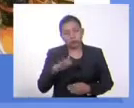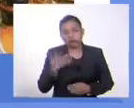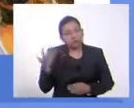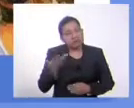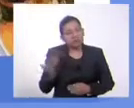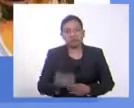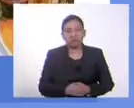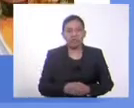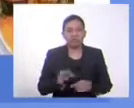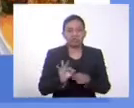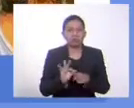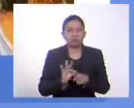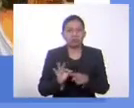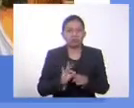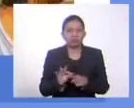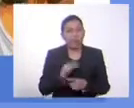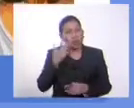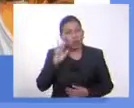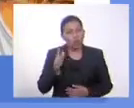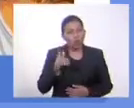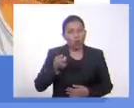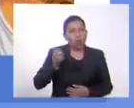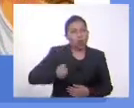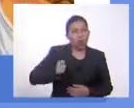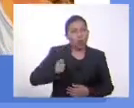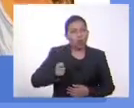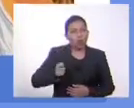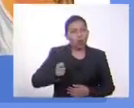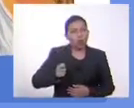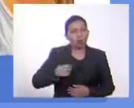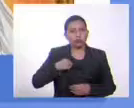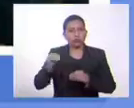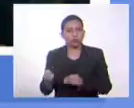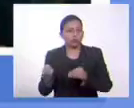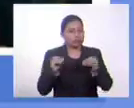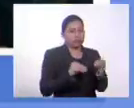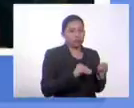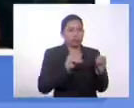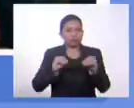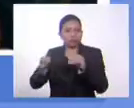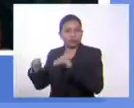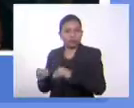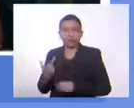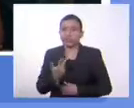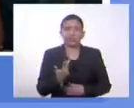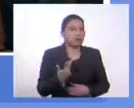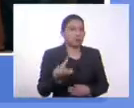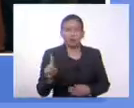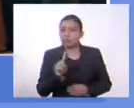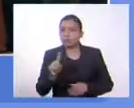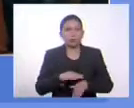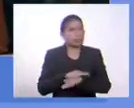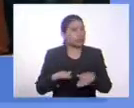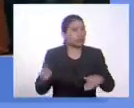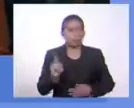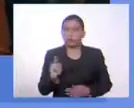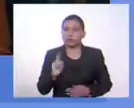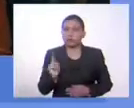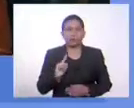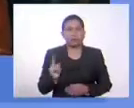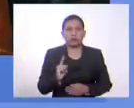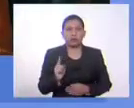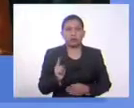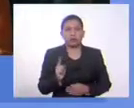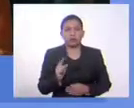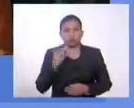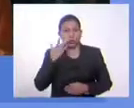Sin embargo, él menciona que ya no debe ser así, que debe haber un límite para evitar la concentración de poder. Y